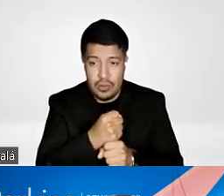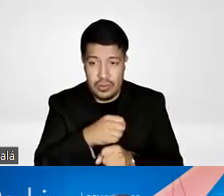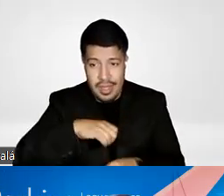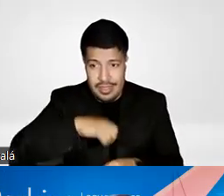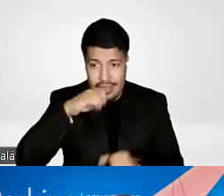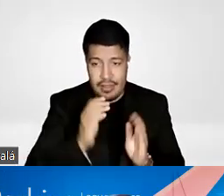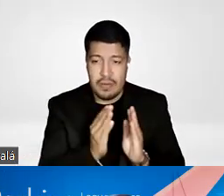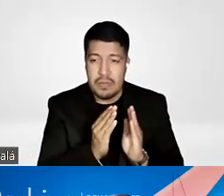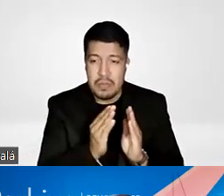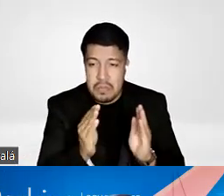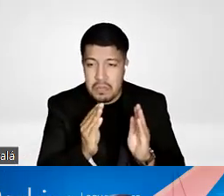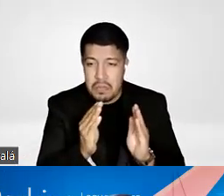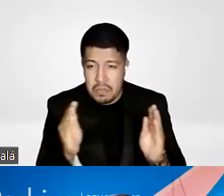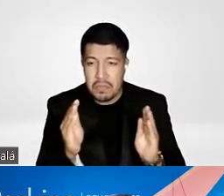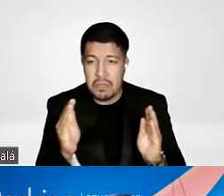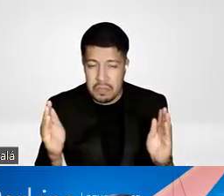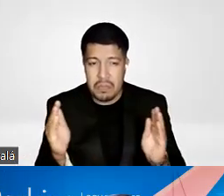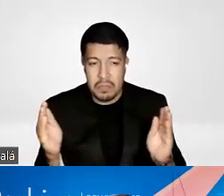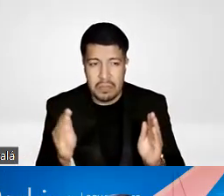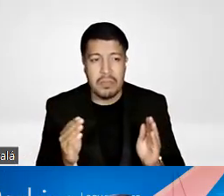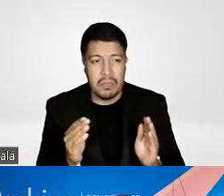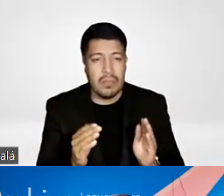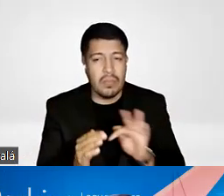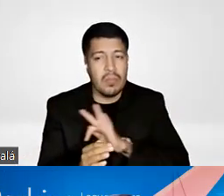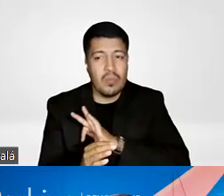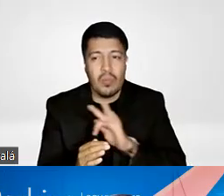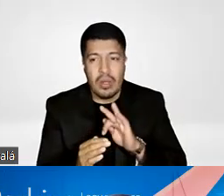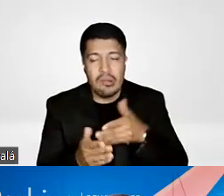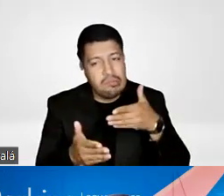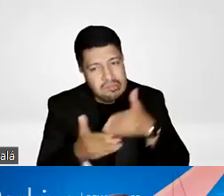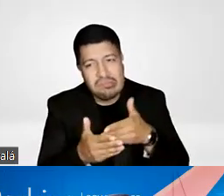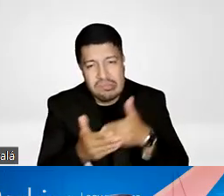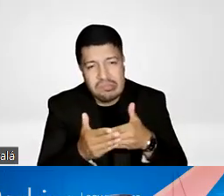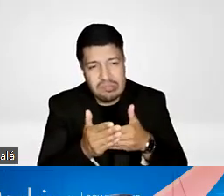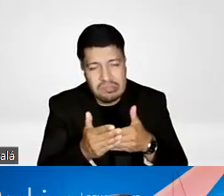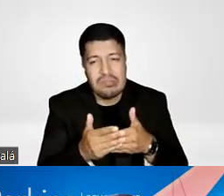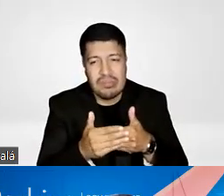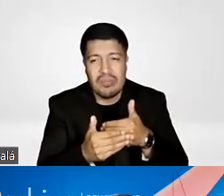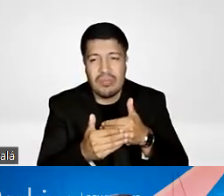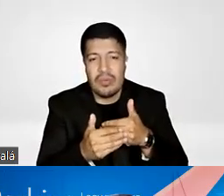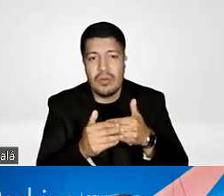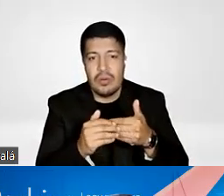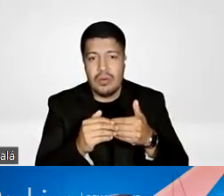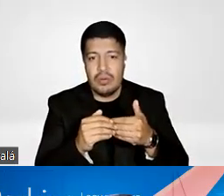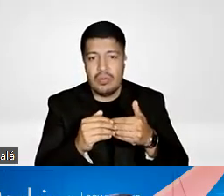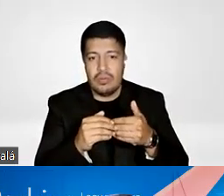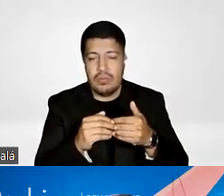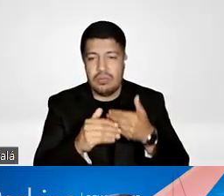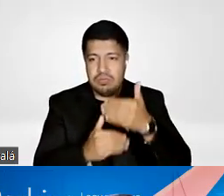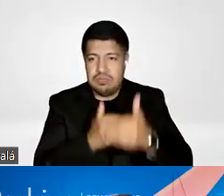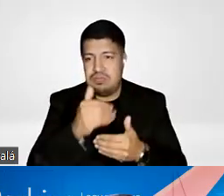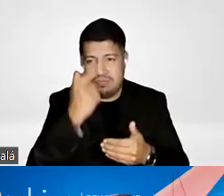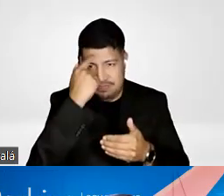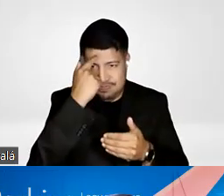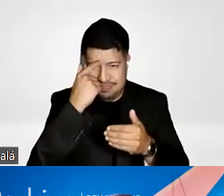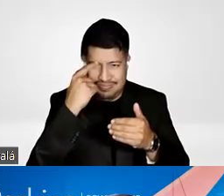persistente que afecta los procesos dinámicos del desarrollo cerebral. Son de origen multifactorial, siempre tomando en cuenta